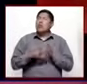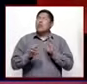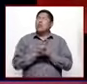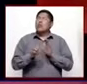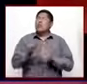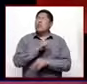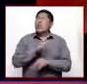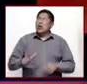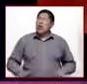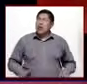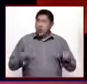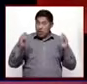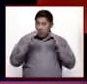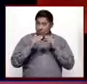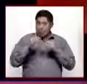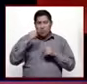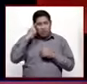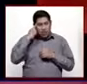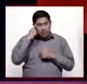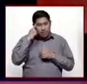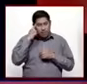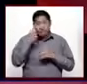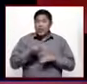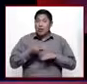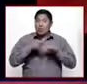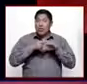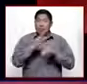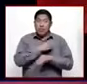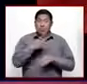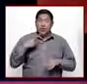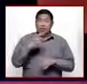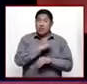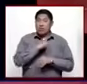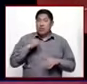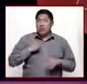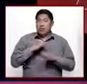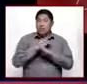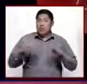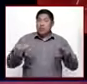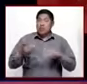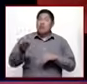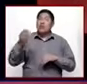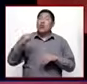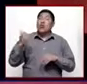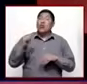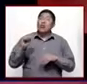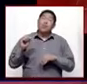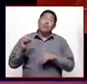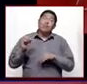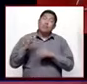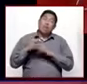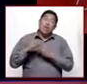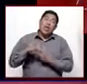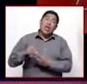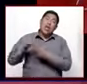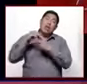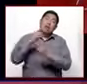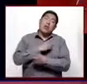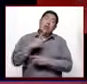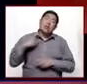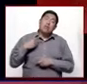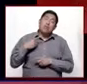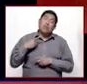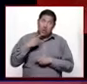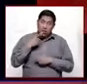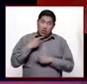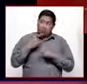alcalde de La Paz, Iván Arias, propone incrementar el número de diputados eliminando a los diputados supraestatales. La Asamblea Legislativa señala que